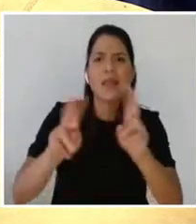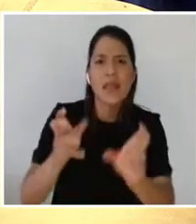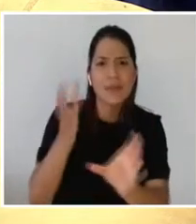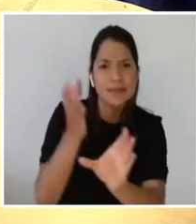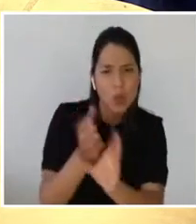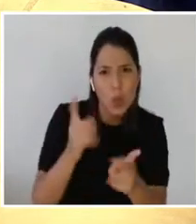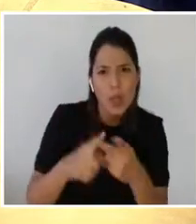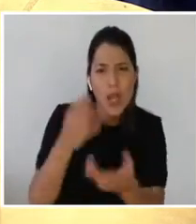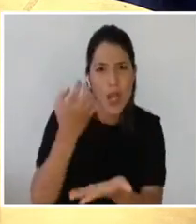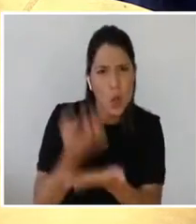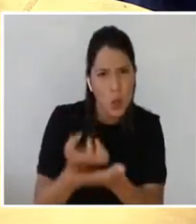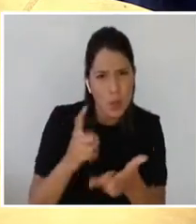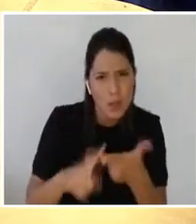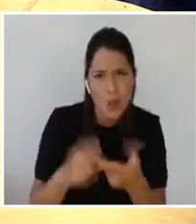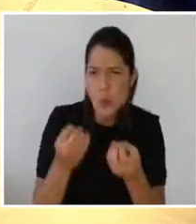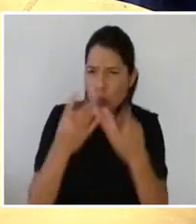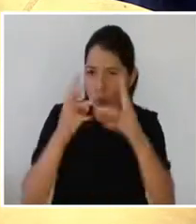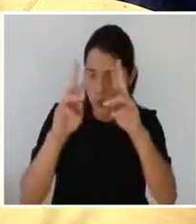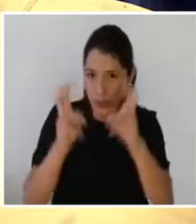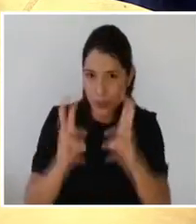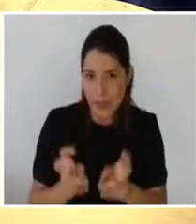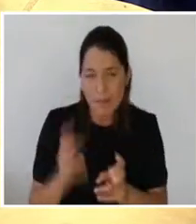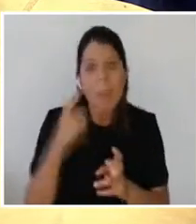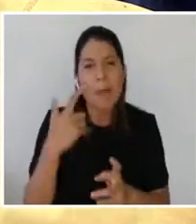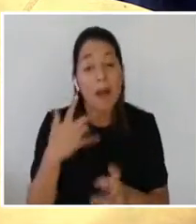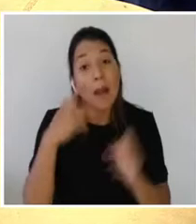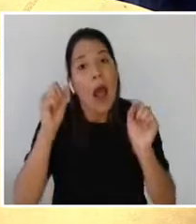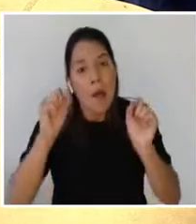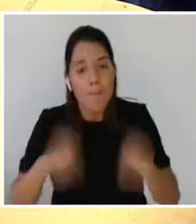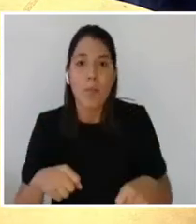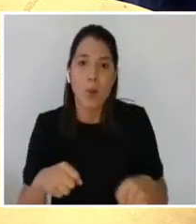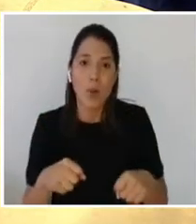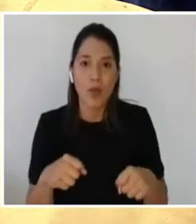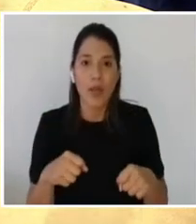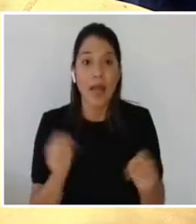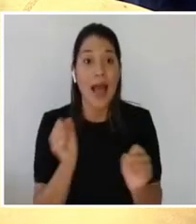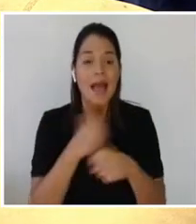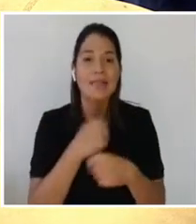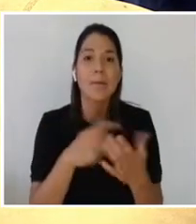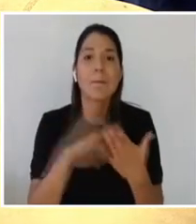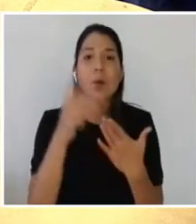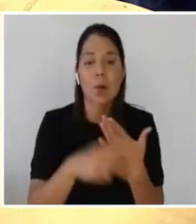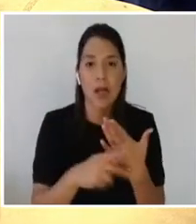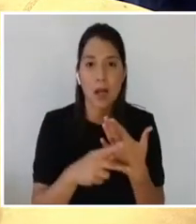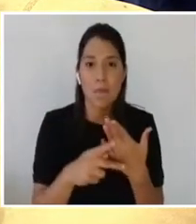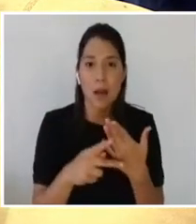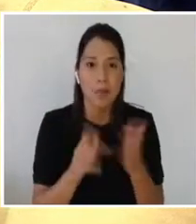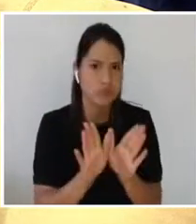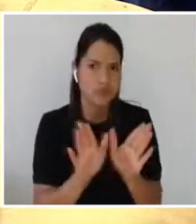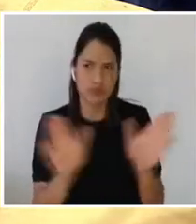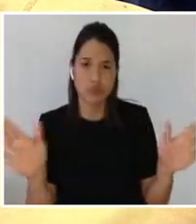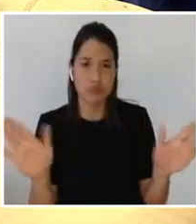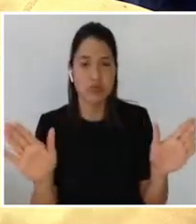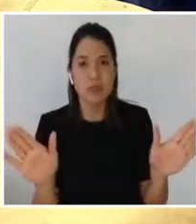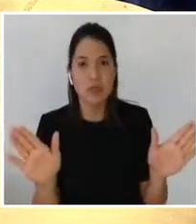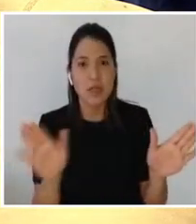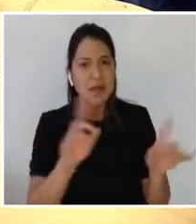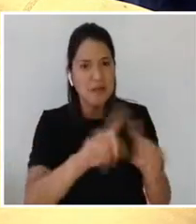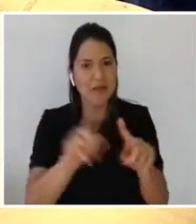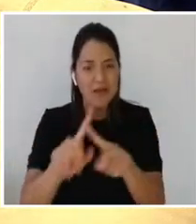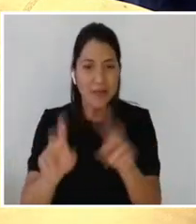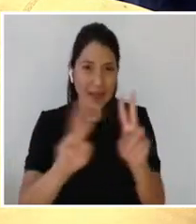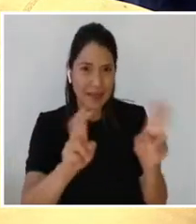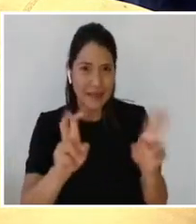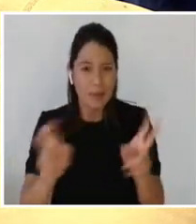en muchos temas, para formar un programa muy abierto, ¿verdad?, en distintos ámbitos, para enseñarle